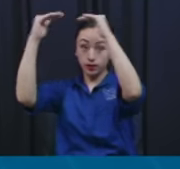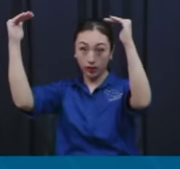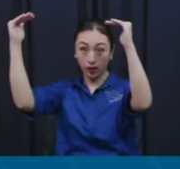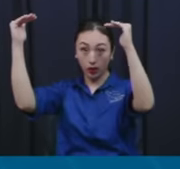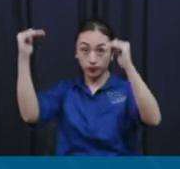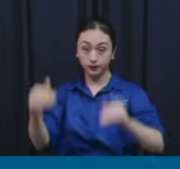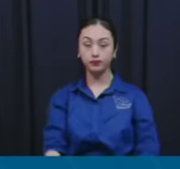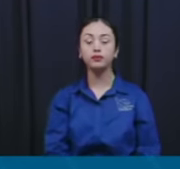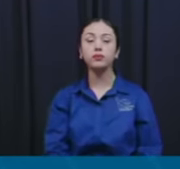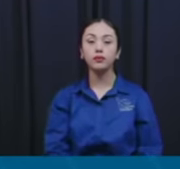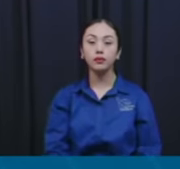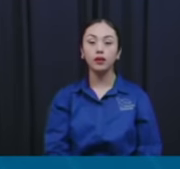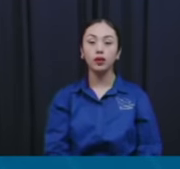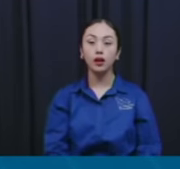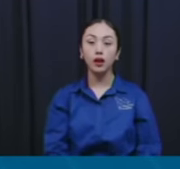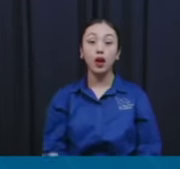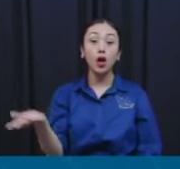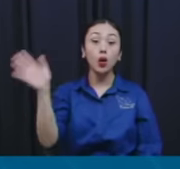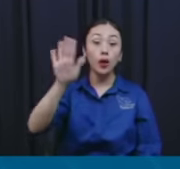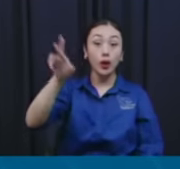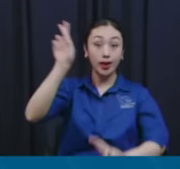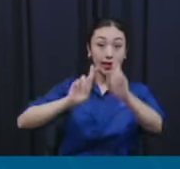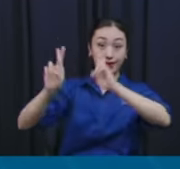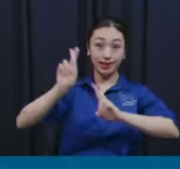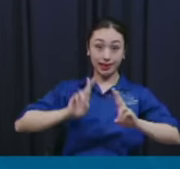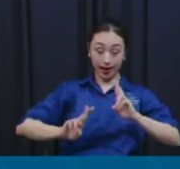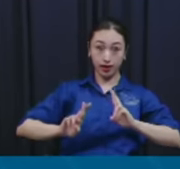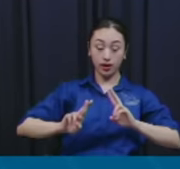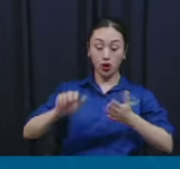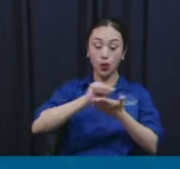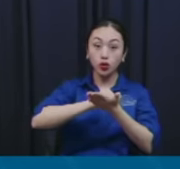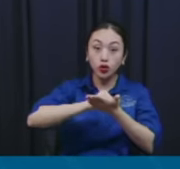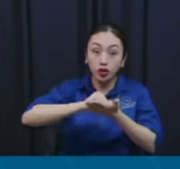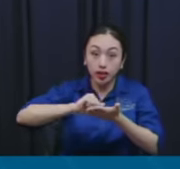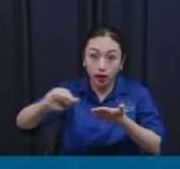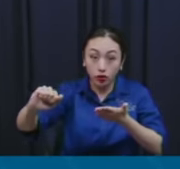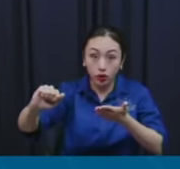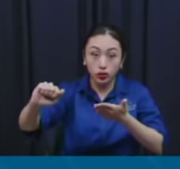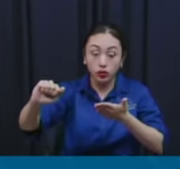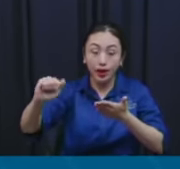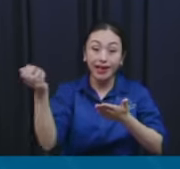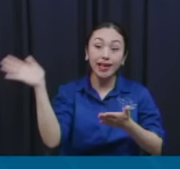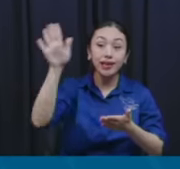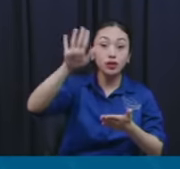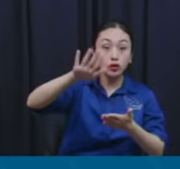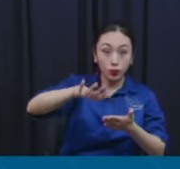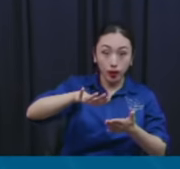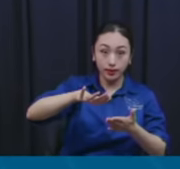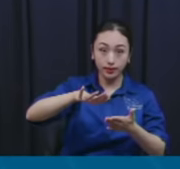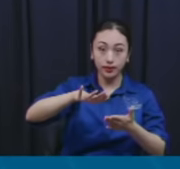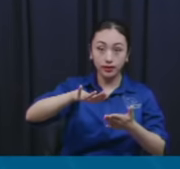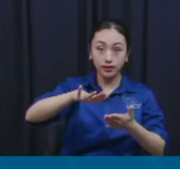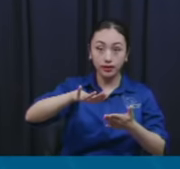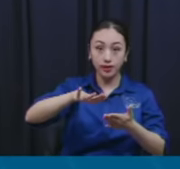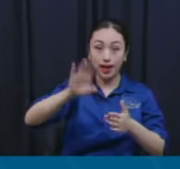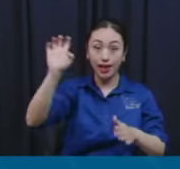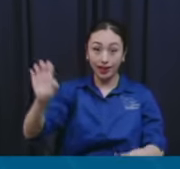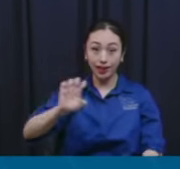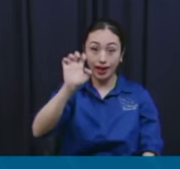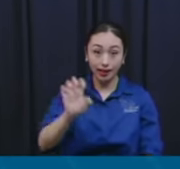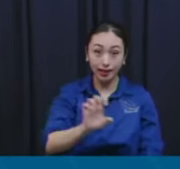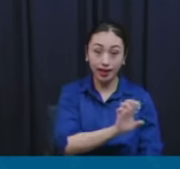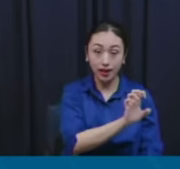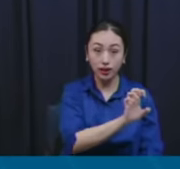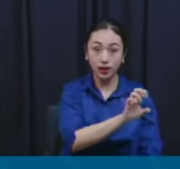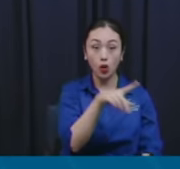santos en la segunda venida y luego quedarnos de vigilantes en el universo tremendo hermano